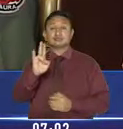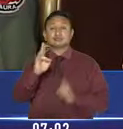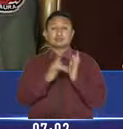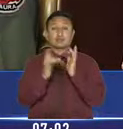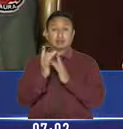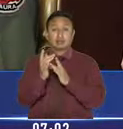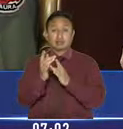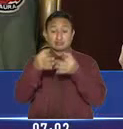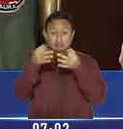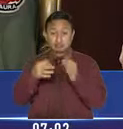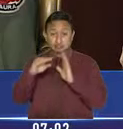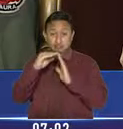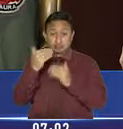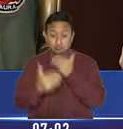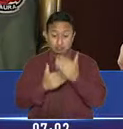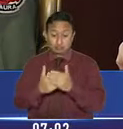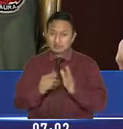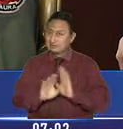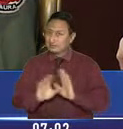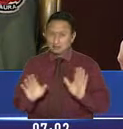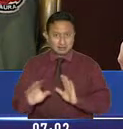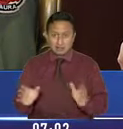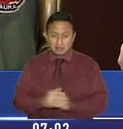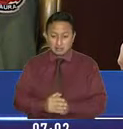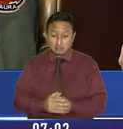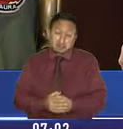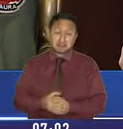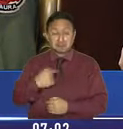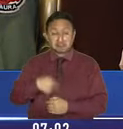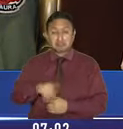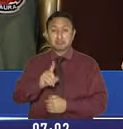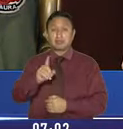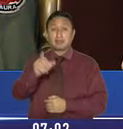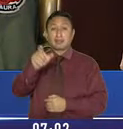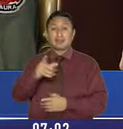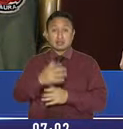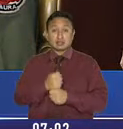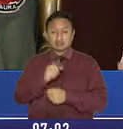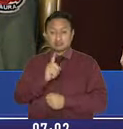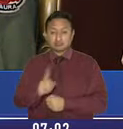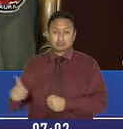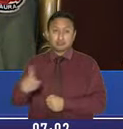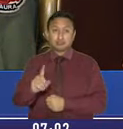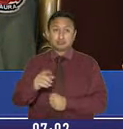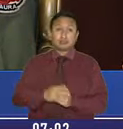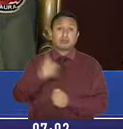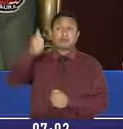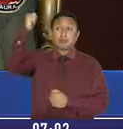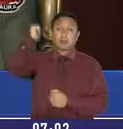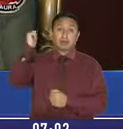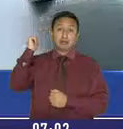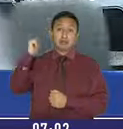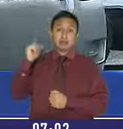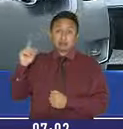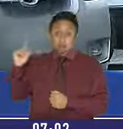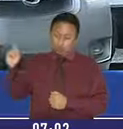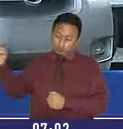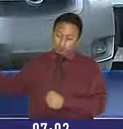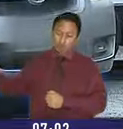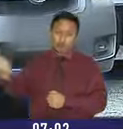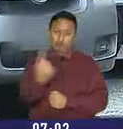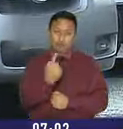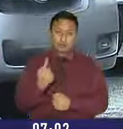seguridad, ingresó vulnerando las medidas de seguridad por la parte posterior del complejo. Por este último ingreso, que se hizo público